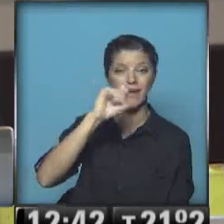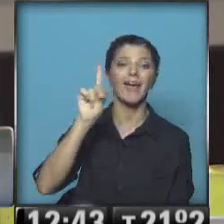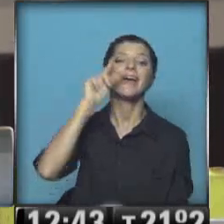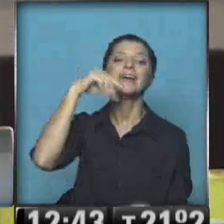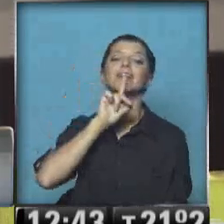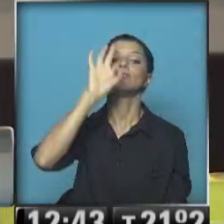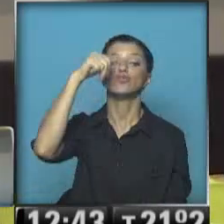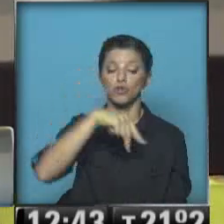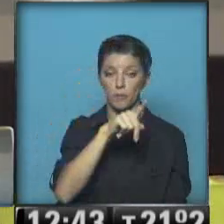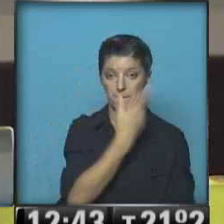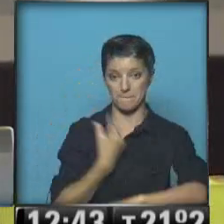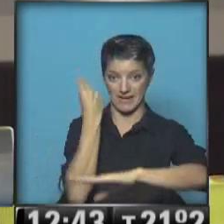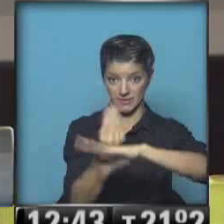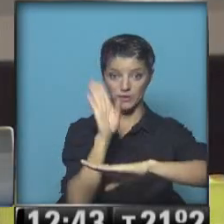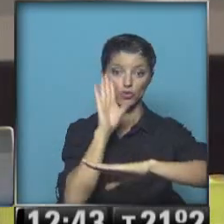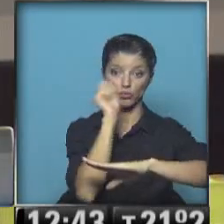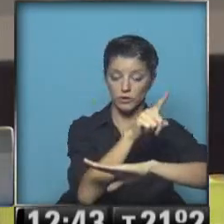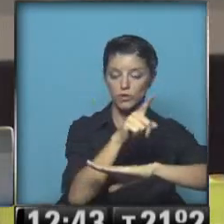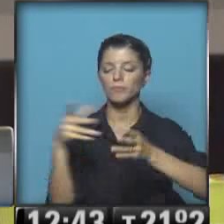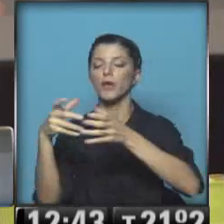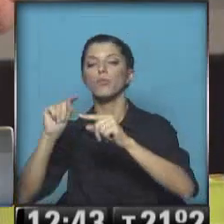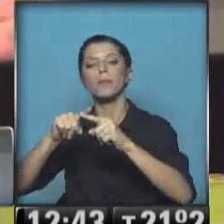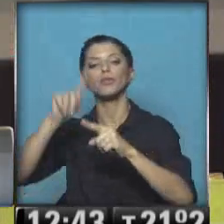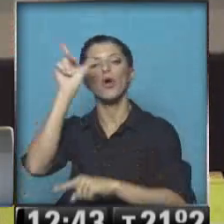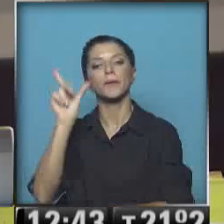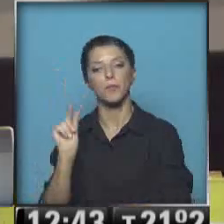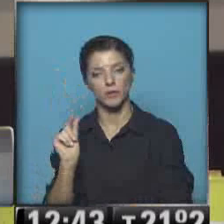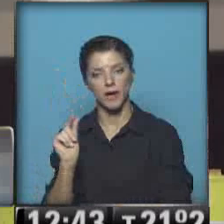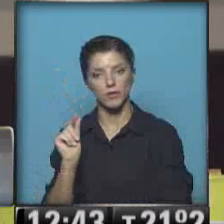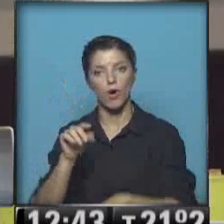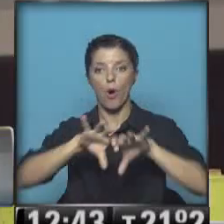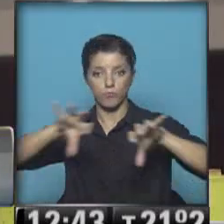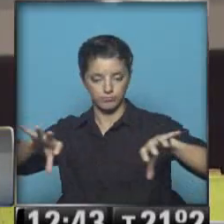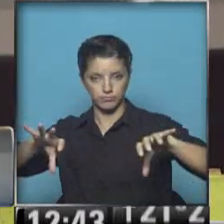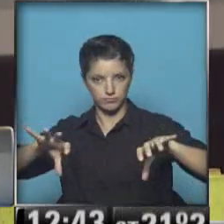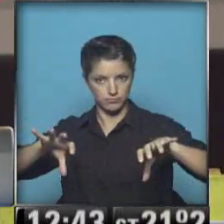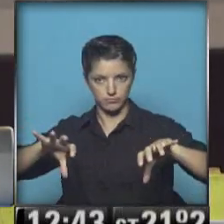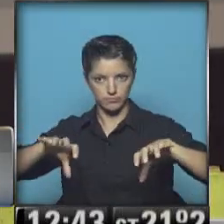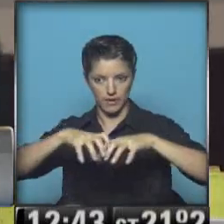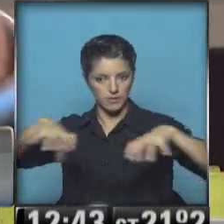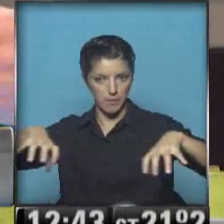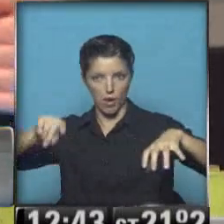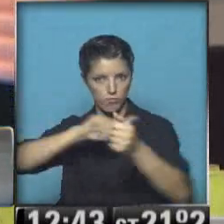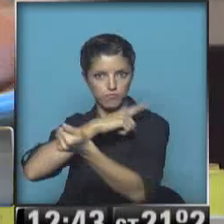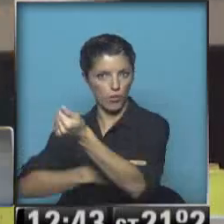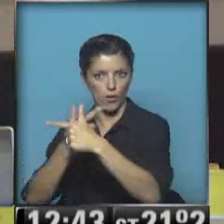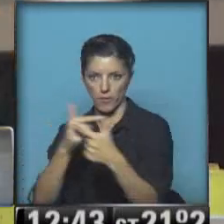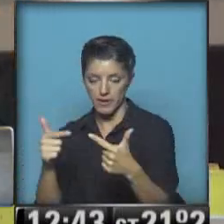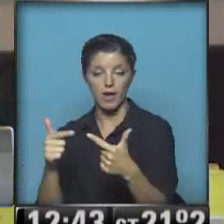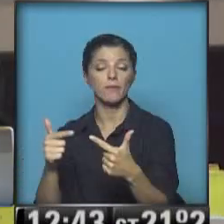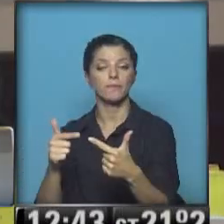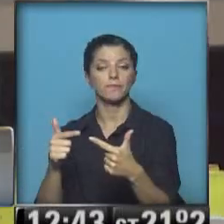estados republicanos estaban aislados del poder o fuera del Poder y se refugiaron en